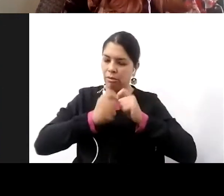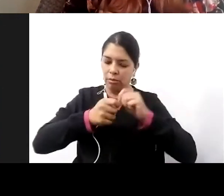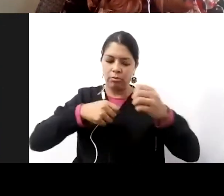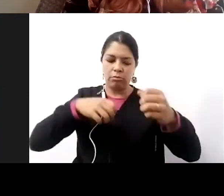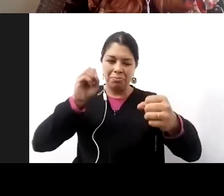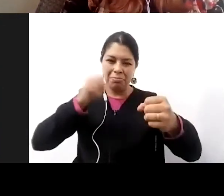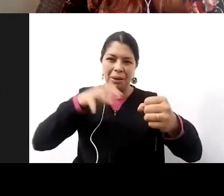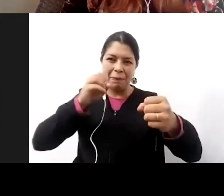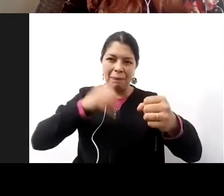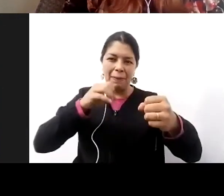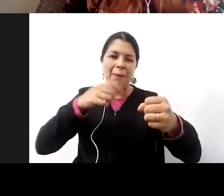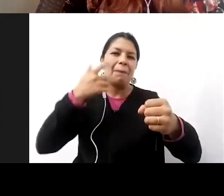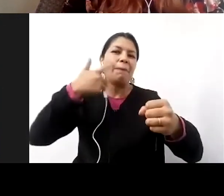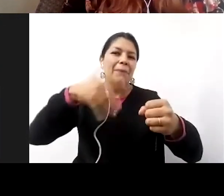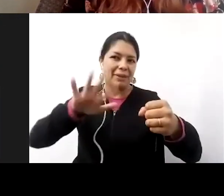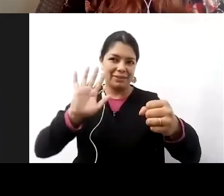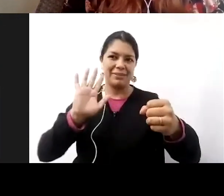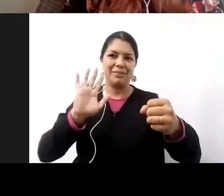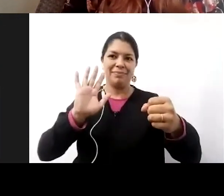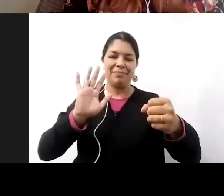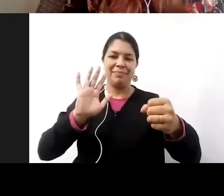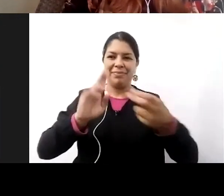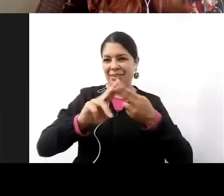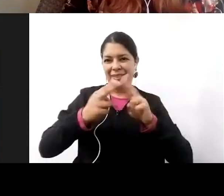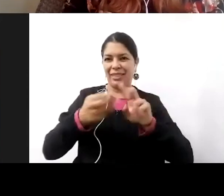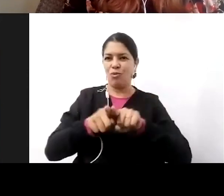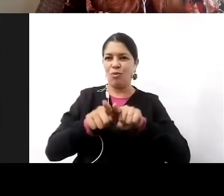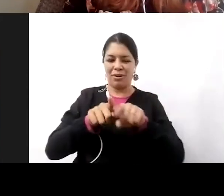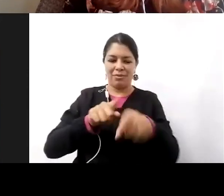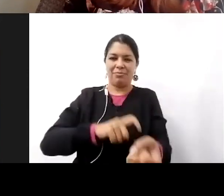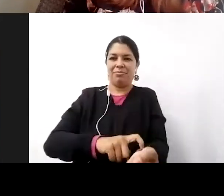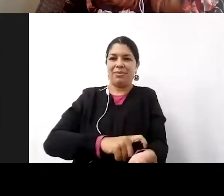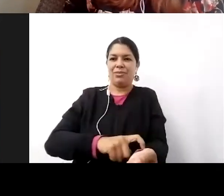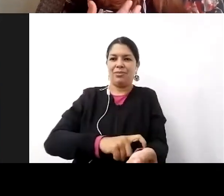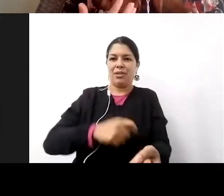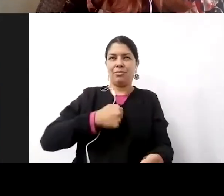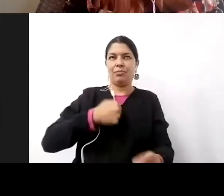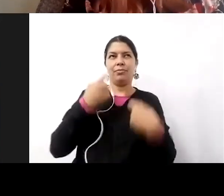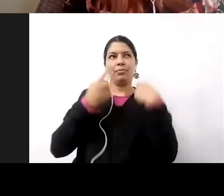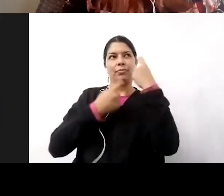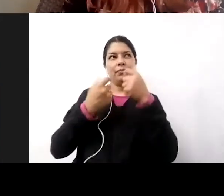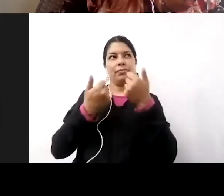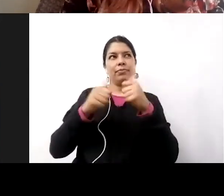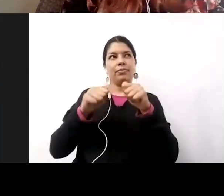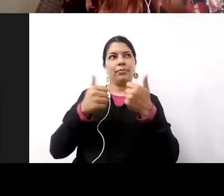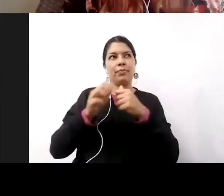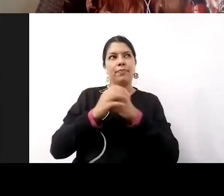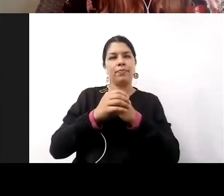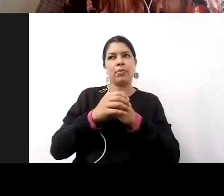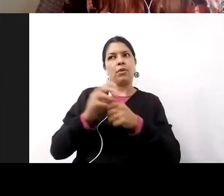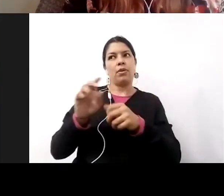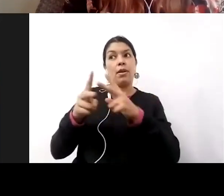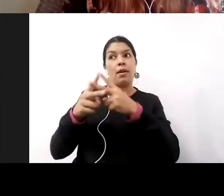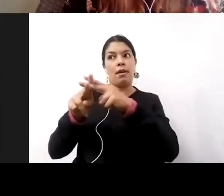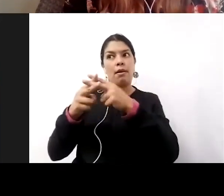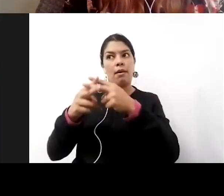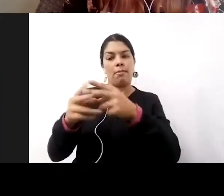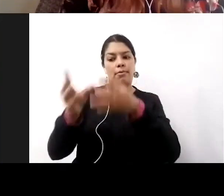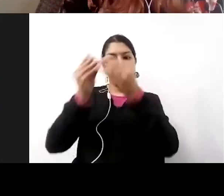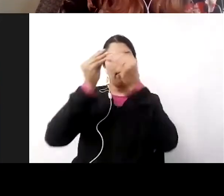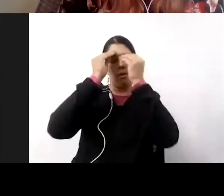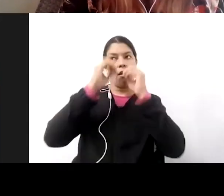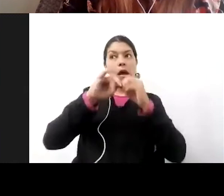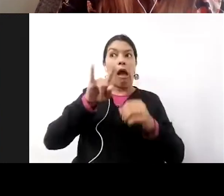o construir herramientas que necesitamos para resolver de una manera más efectiva los conflictos que se nos